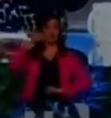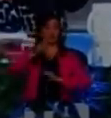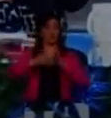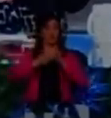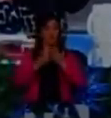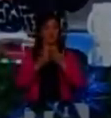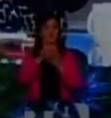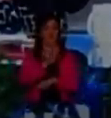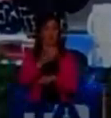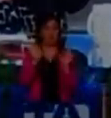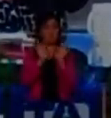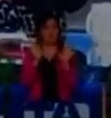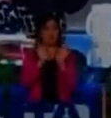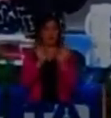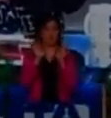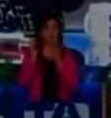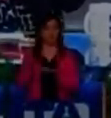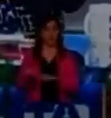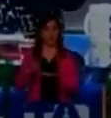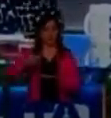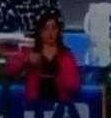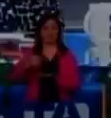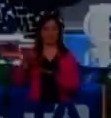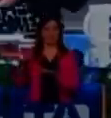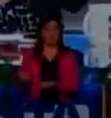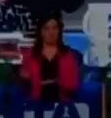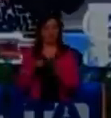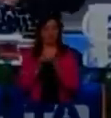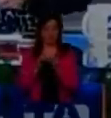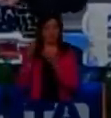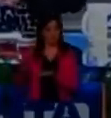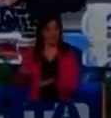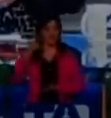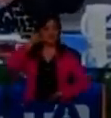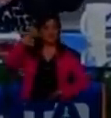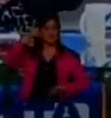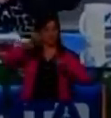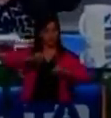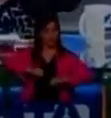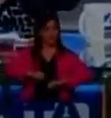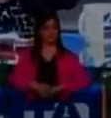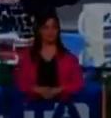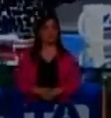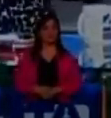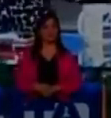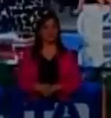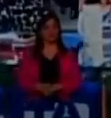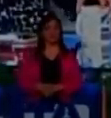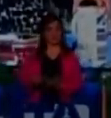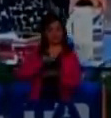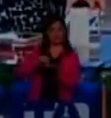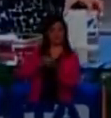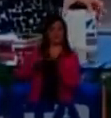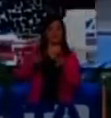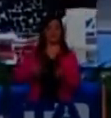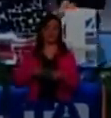a través de nuestra página de Facebook y en la página de Teleamazonas para las donaciones. Ahí está uno de los números a los que se puede comunicar. En pantalla en este momento, usted puede tomar nota. Y